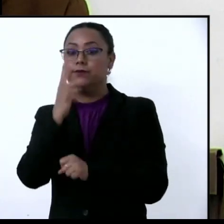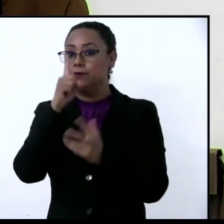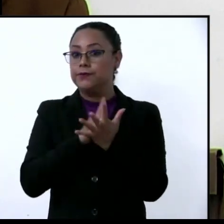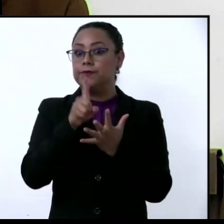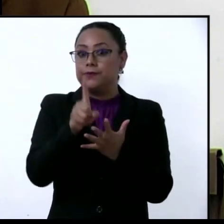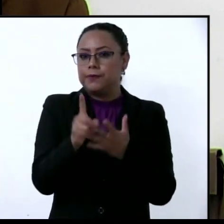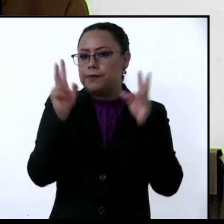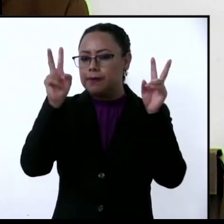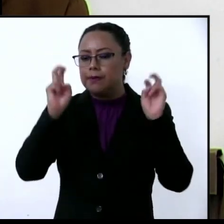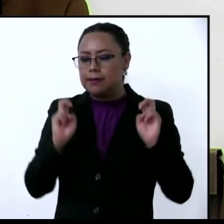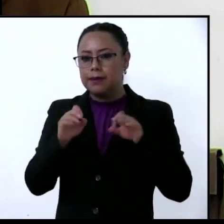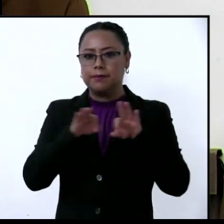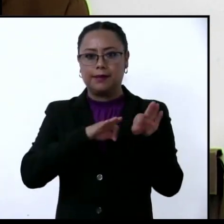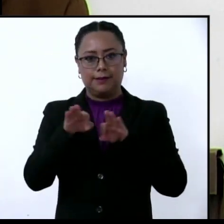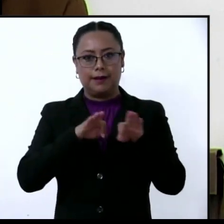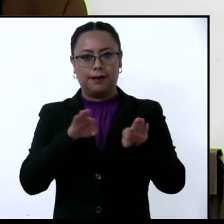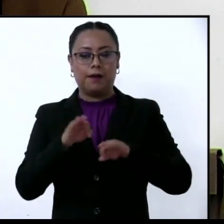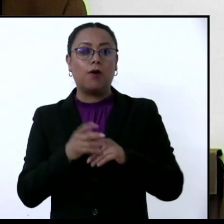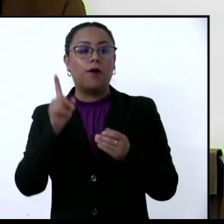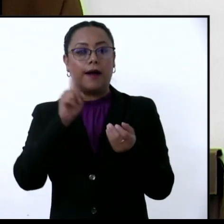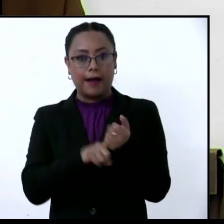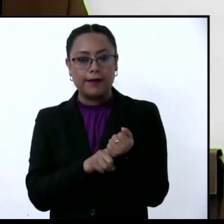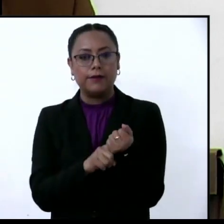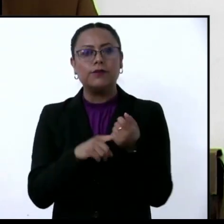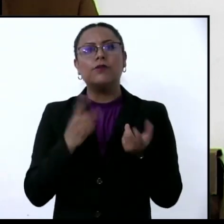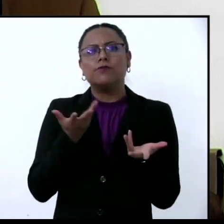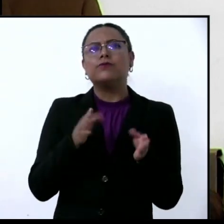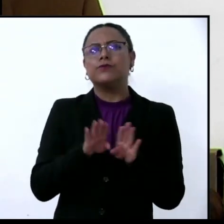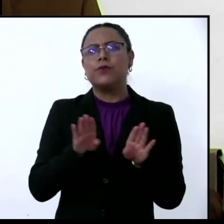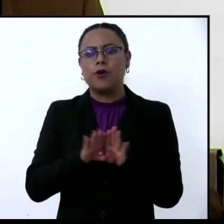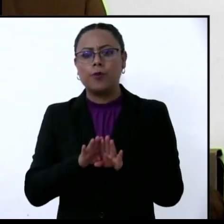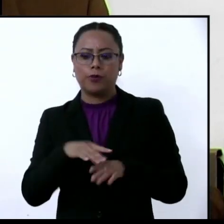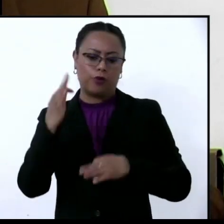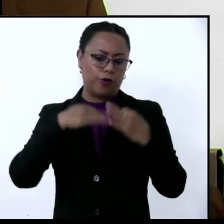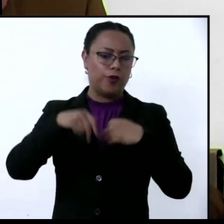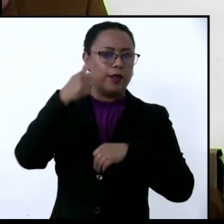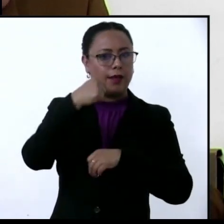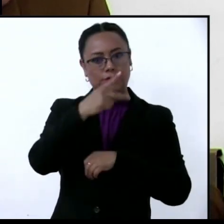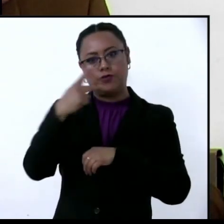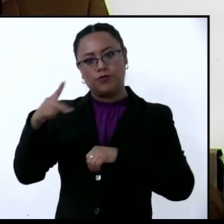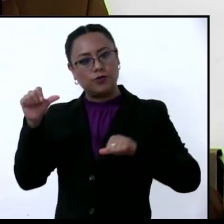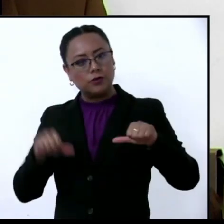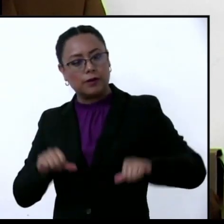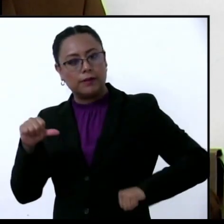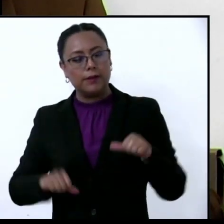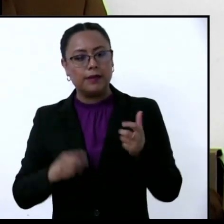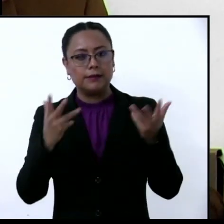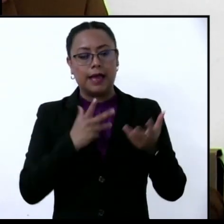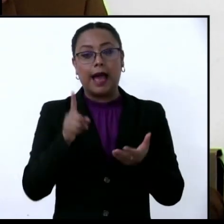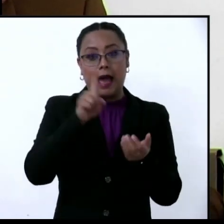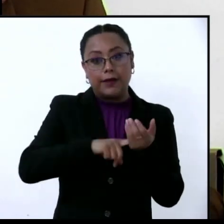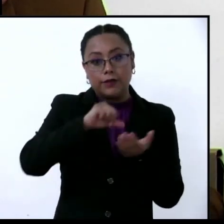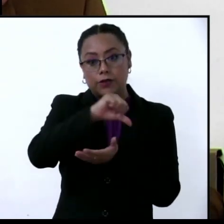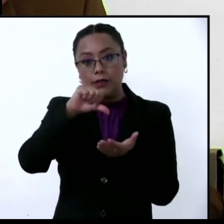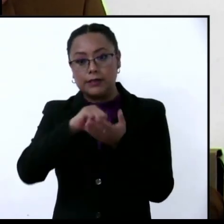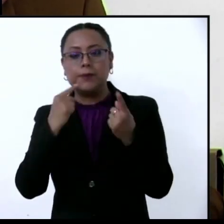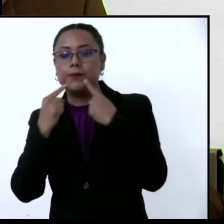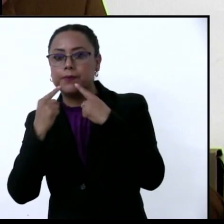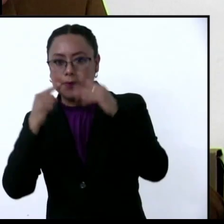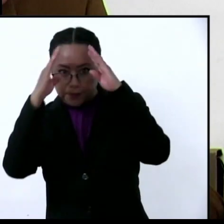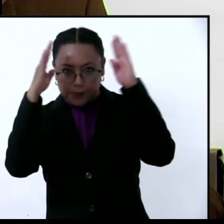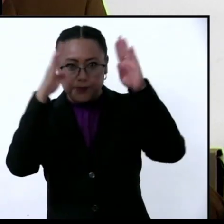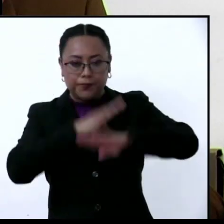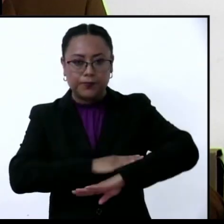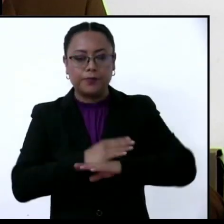materia laboral. Dentro de las actividades que se han generado en el propio Centro de Conciliación